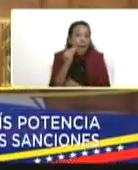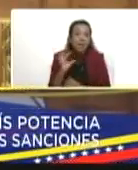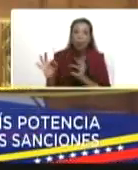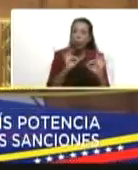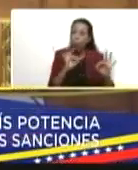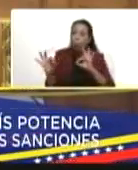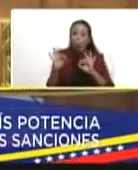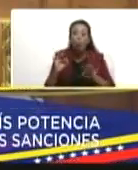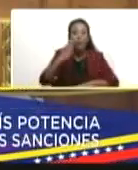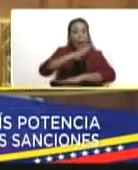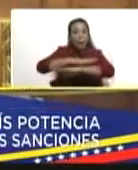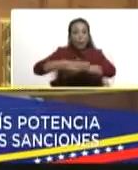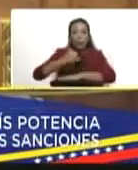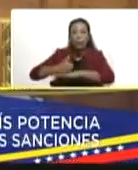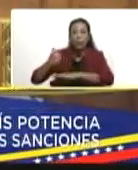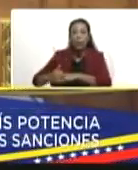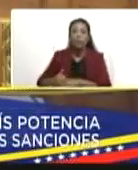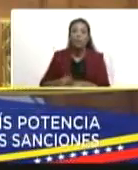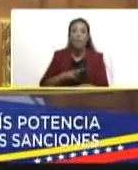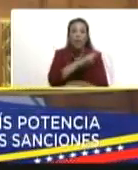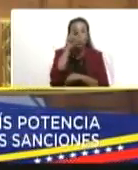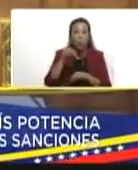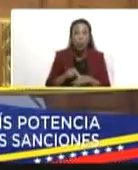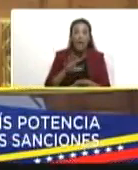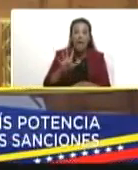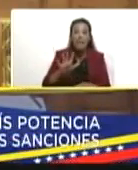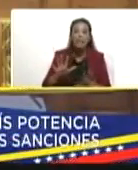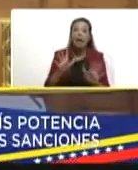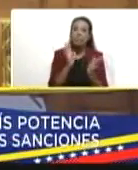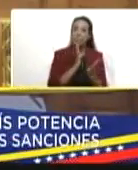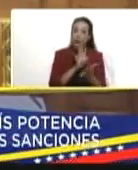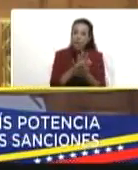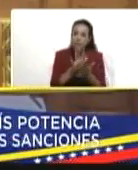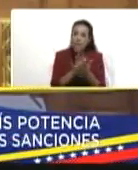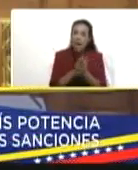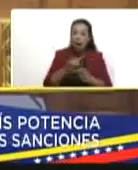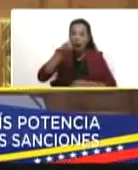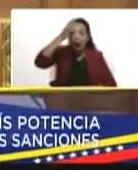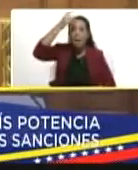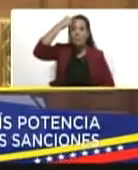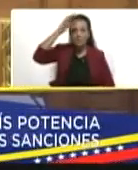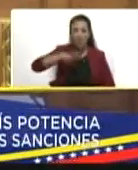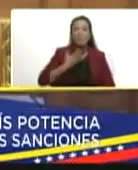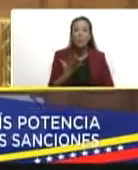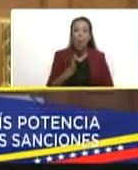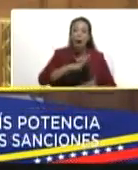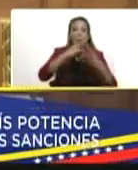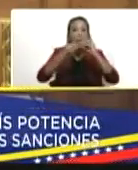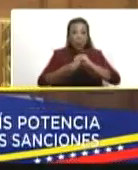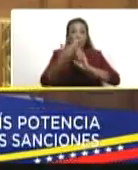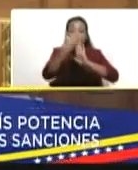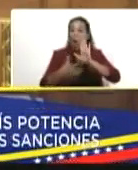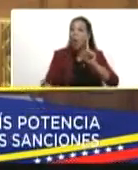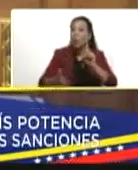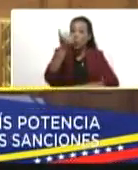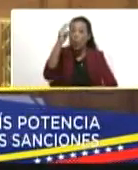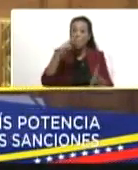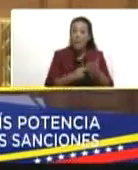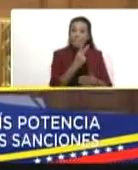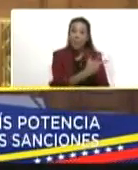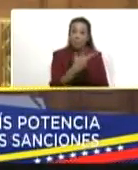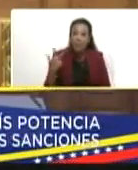todos los actores de la vida nacional esa estabilidad Y esa capacidad de articulación que logramos en el